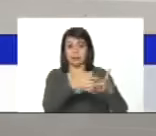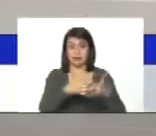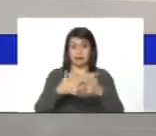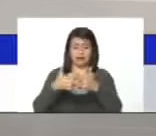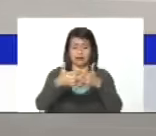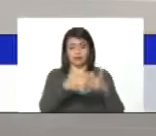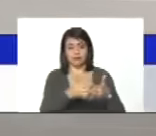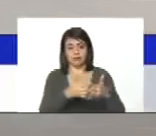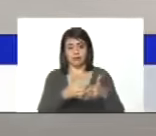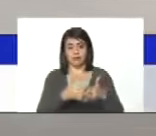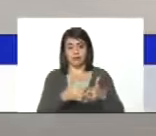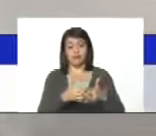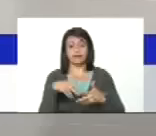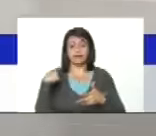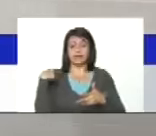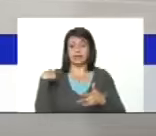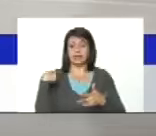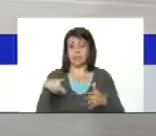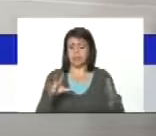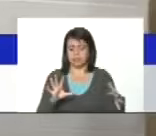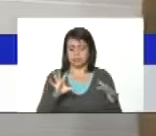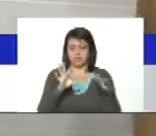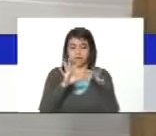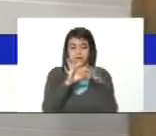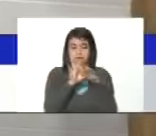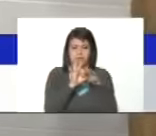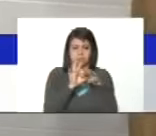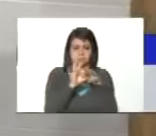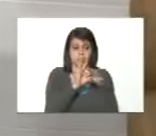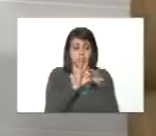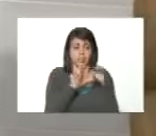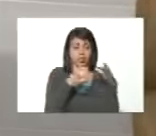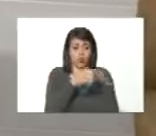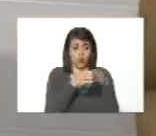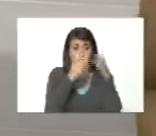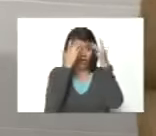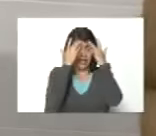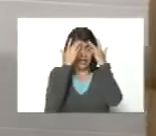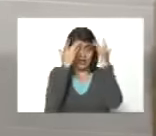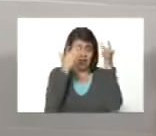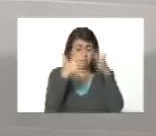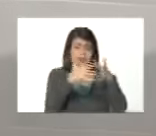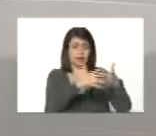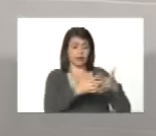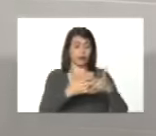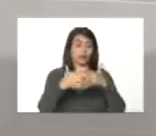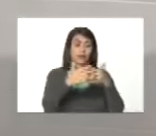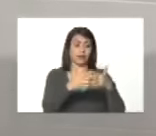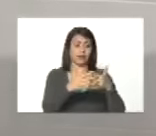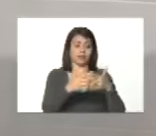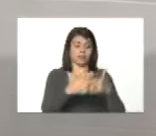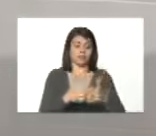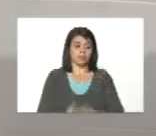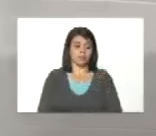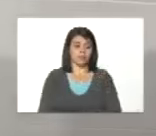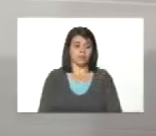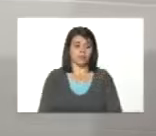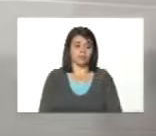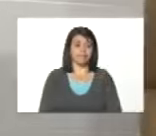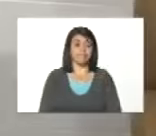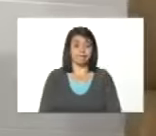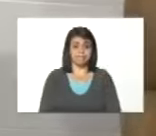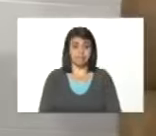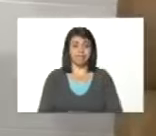estadounidenses, que tiene una estrecha relación con las agencias de inteligencia estadounidenses, que estuvo